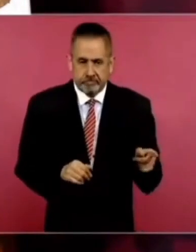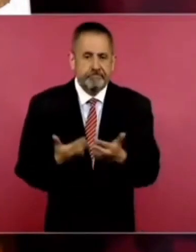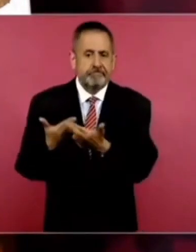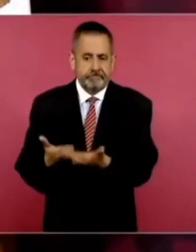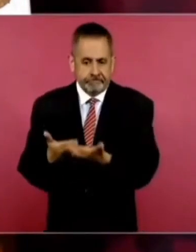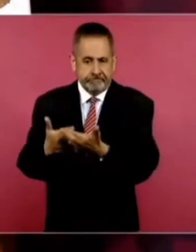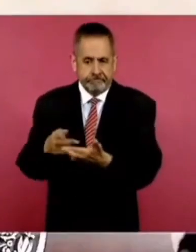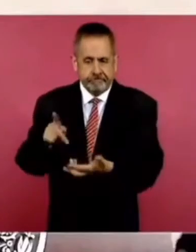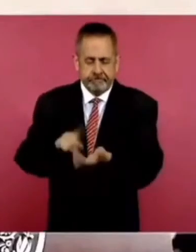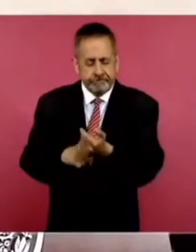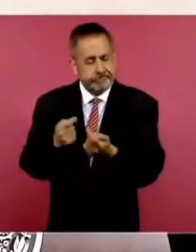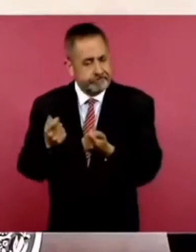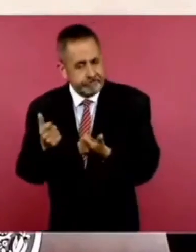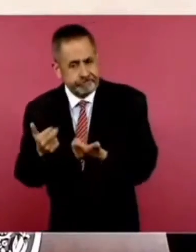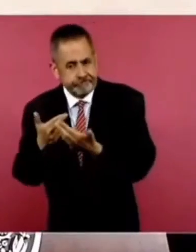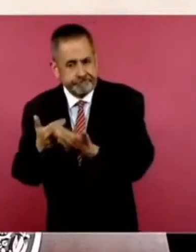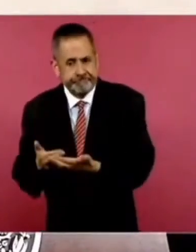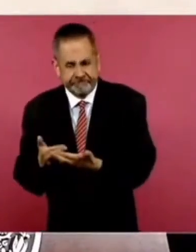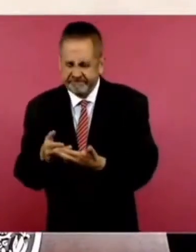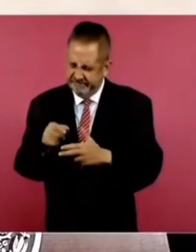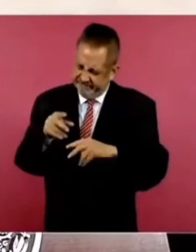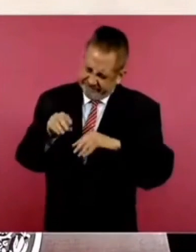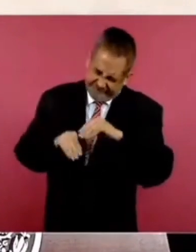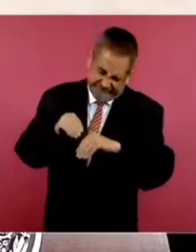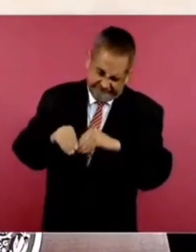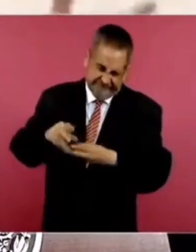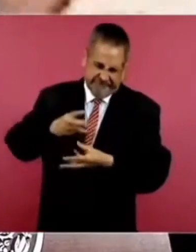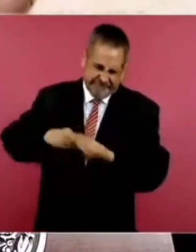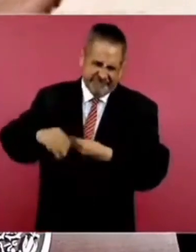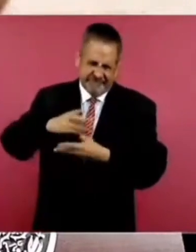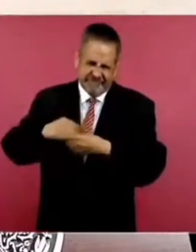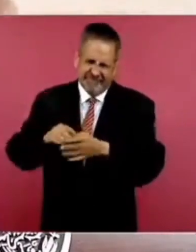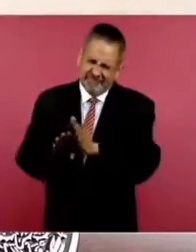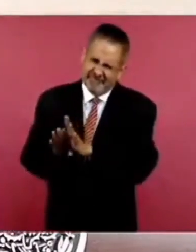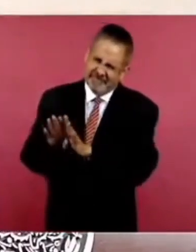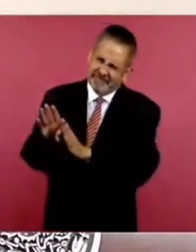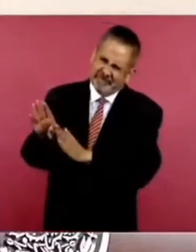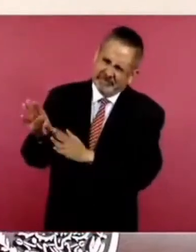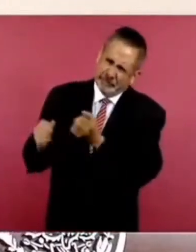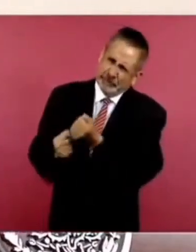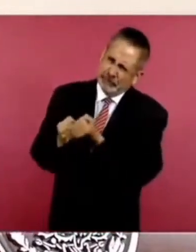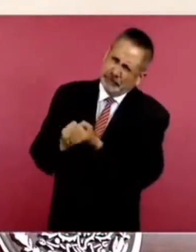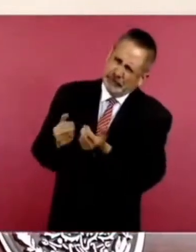con lo que nos dejaron, con eso estamos levantando el país.